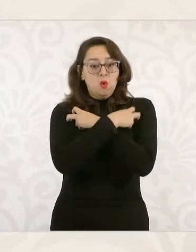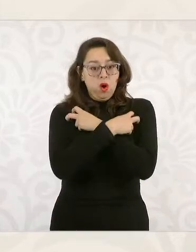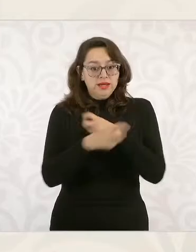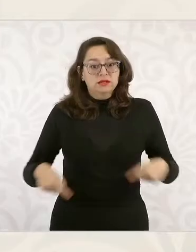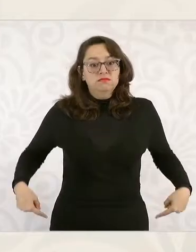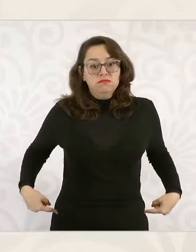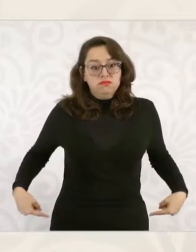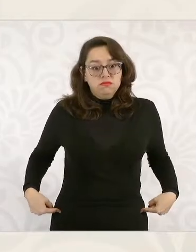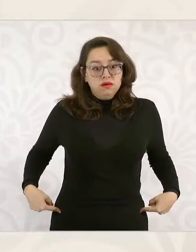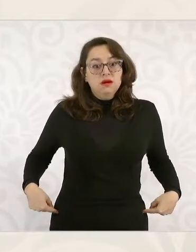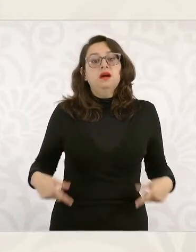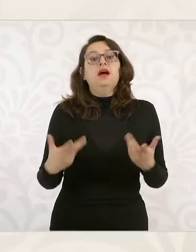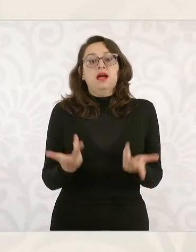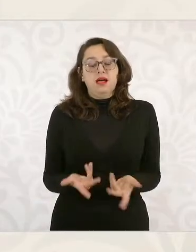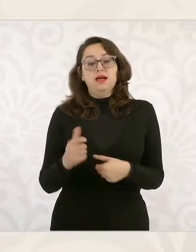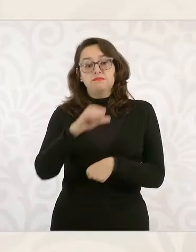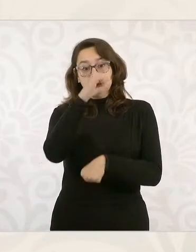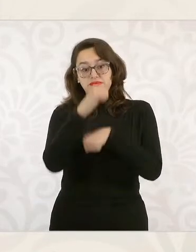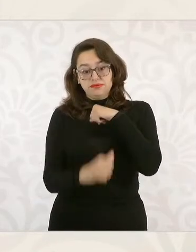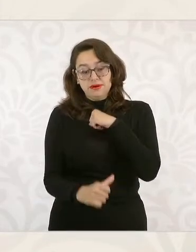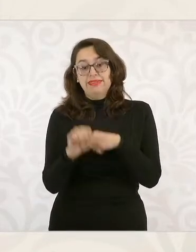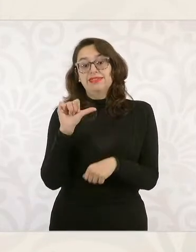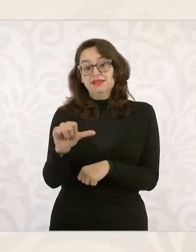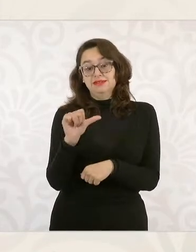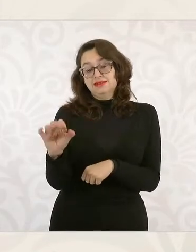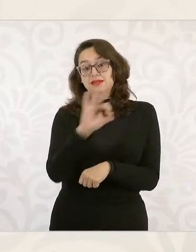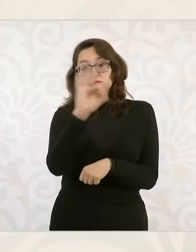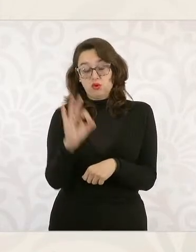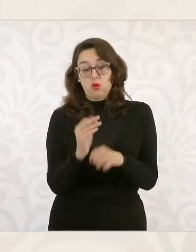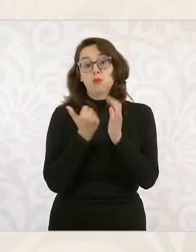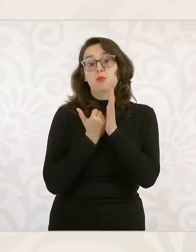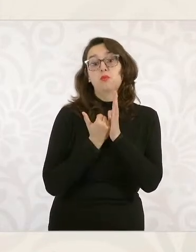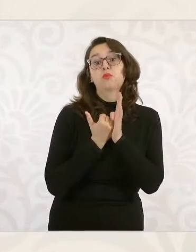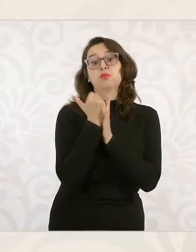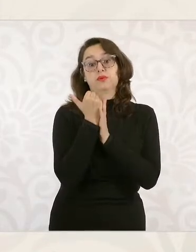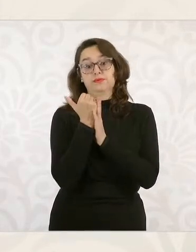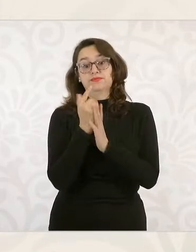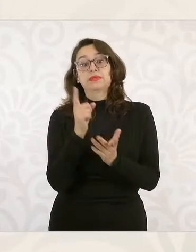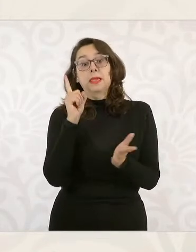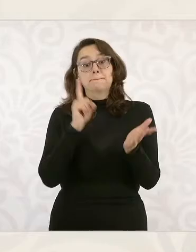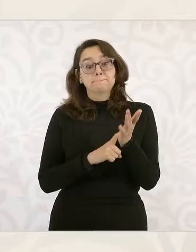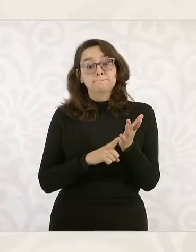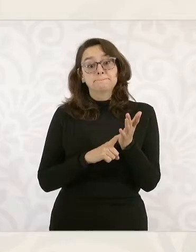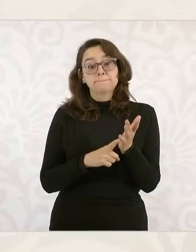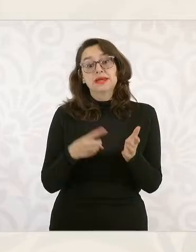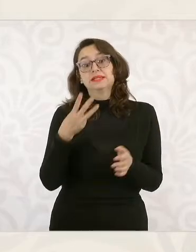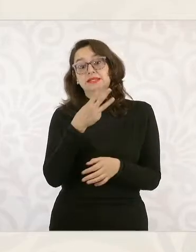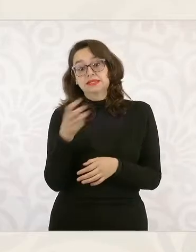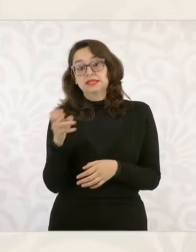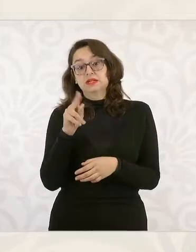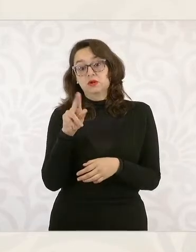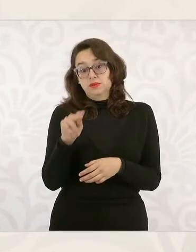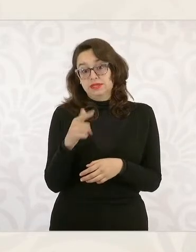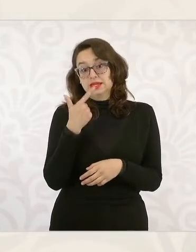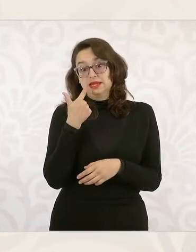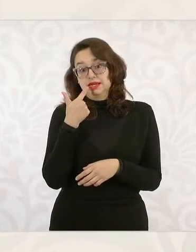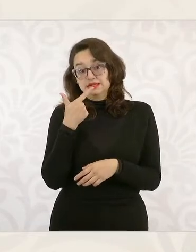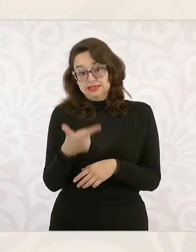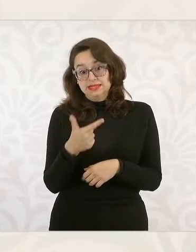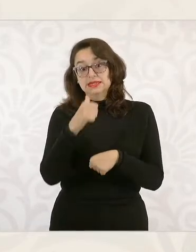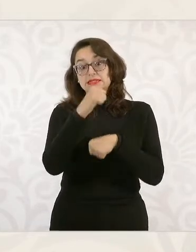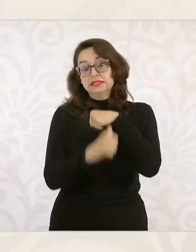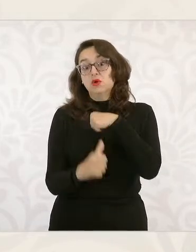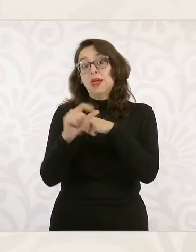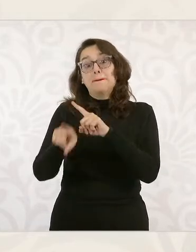del 16% en el número de este tipo de cirugías, un aumento de 1.397 cirugías de cadera adicionales